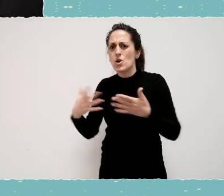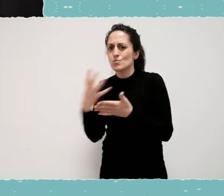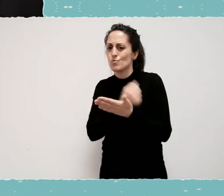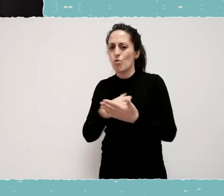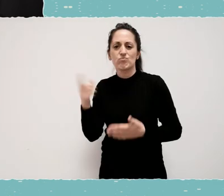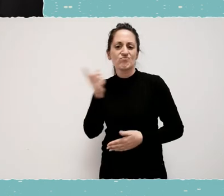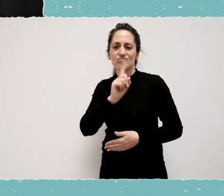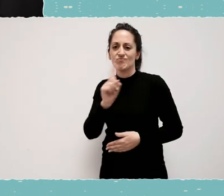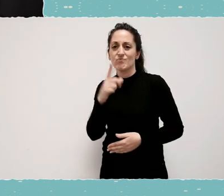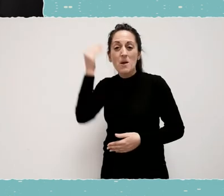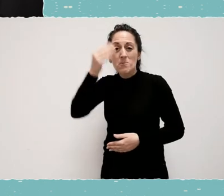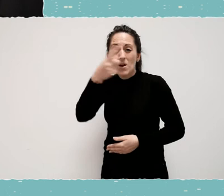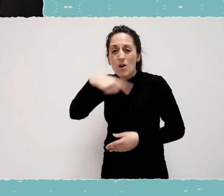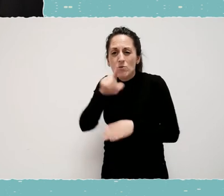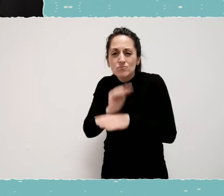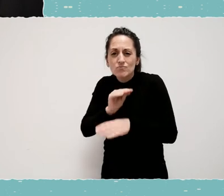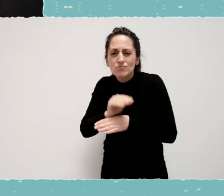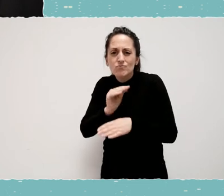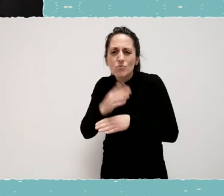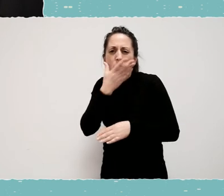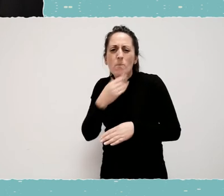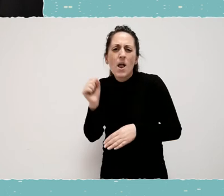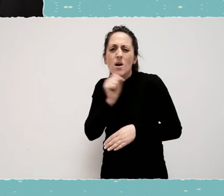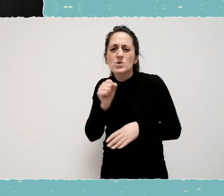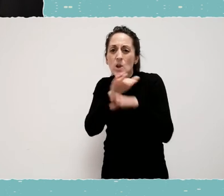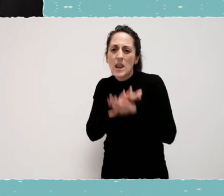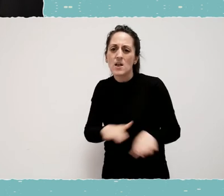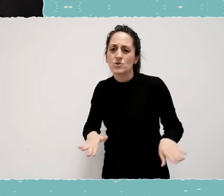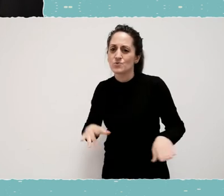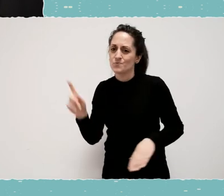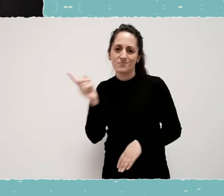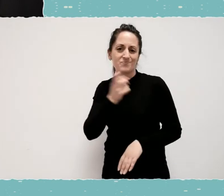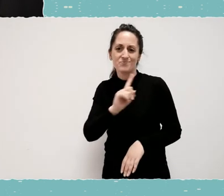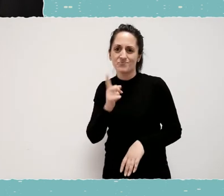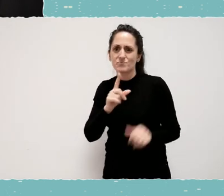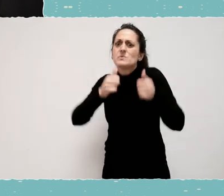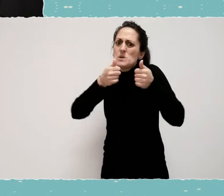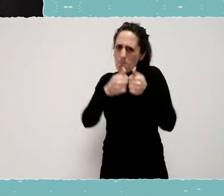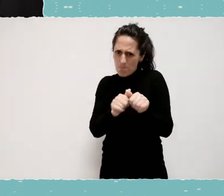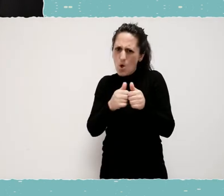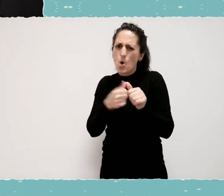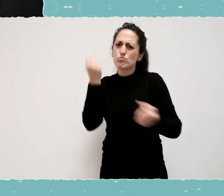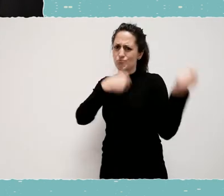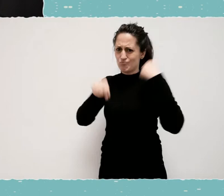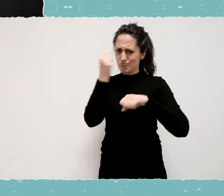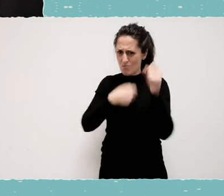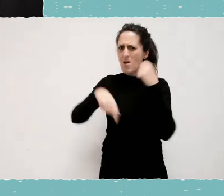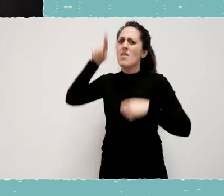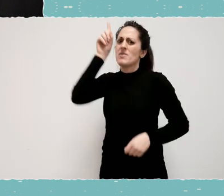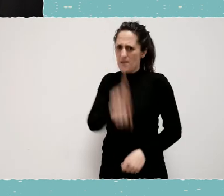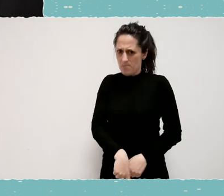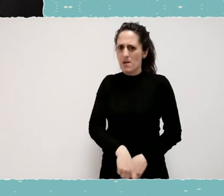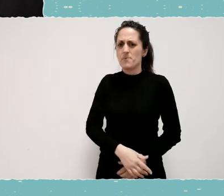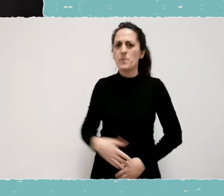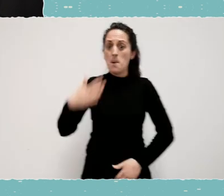pequenos, pois pensades que criades fermosas nenas e nenos. e piollos ben rabechos e o que ao